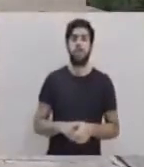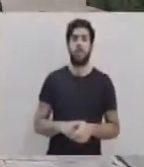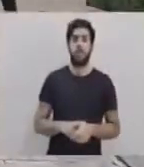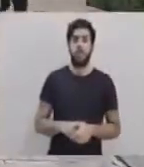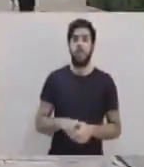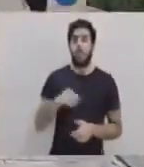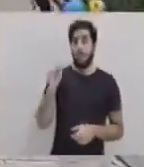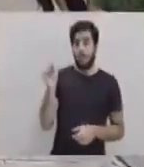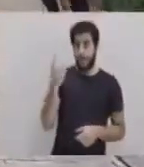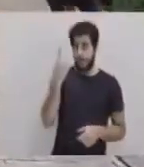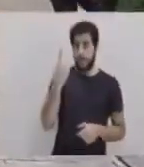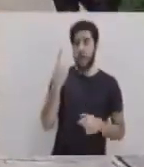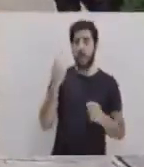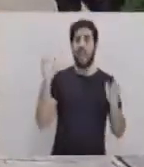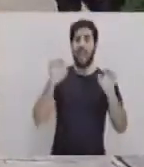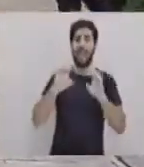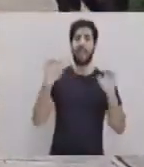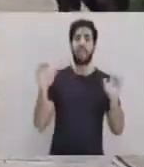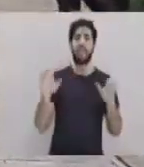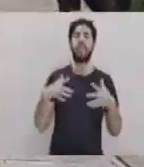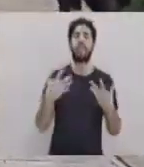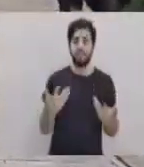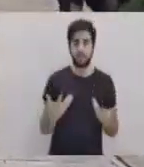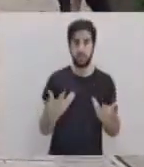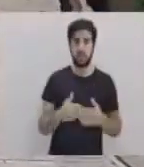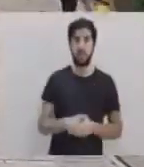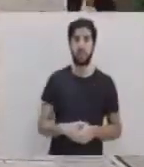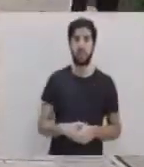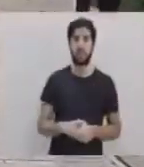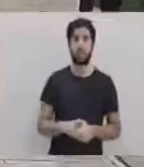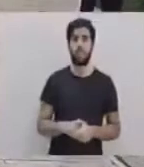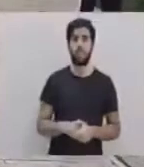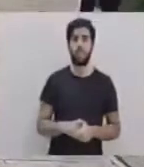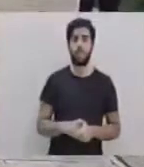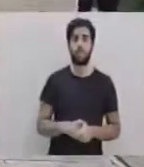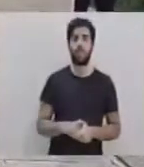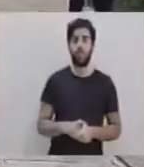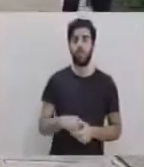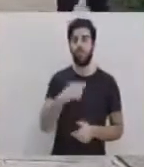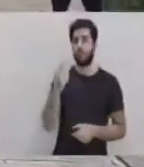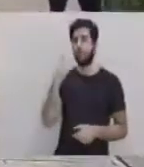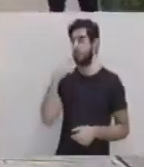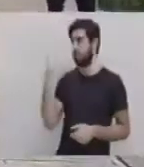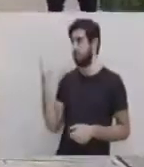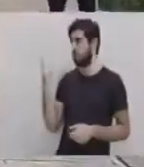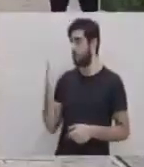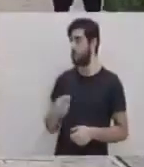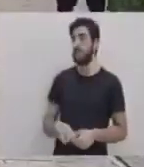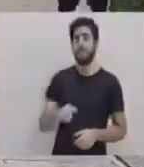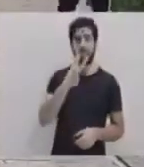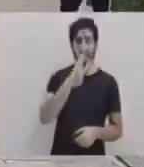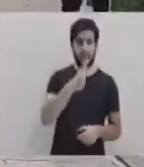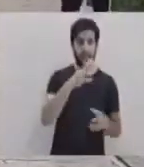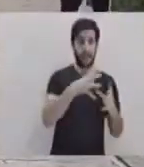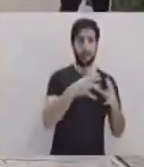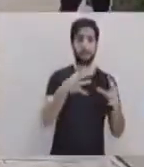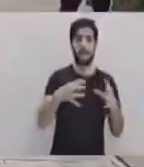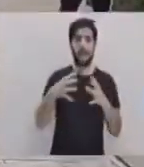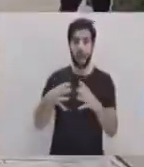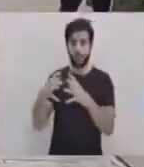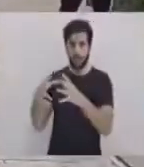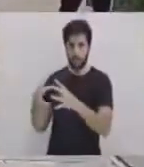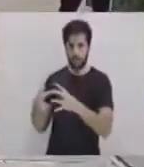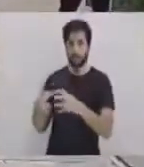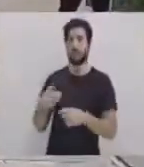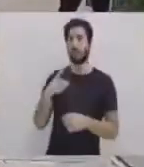En el primer ejercicio vas a trasladar 3 pelotas o 3 objetos caminando sobre una